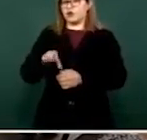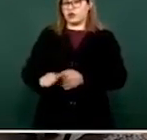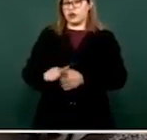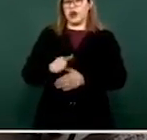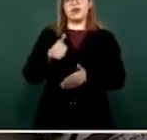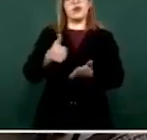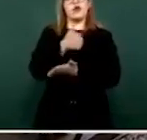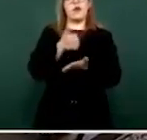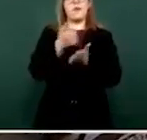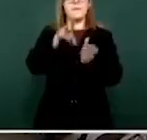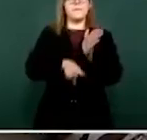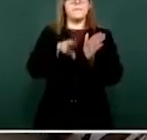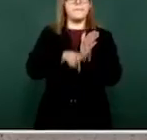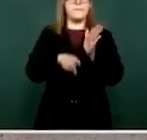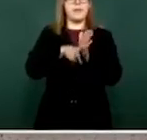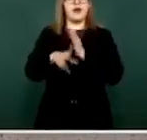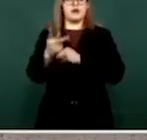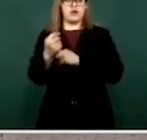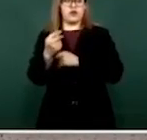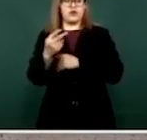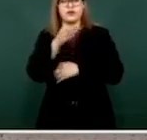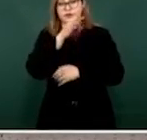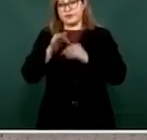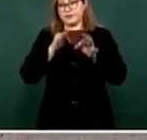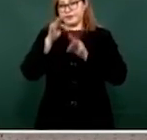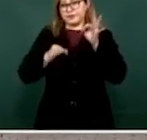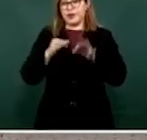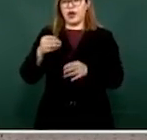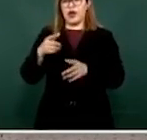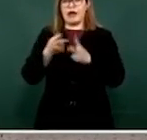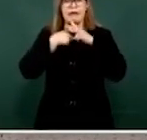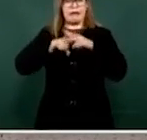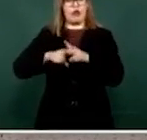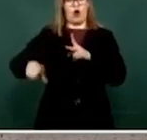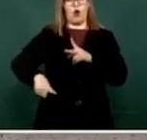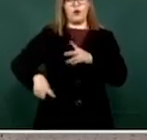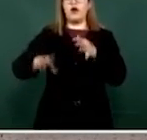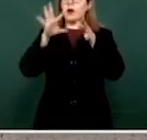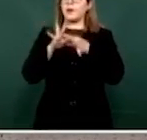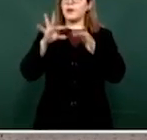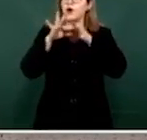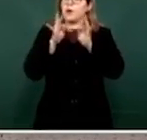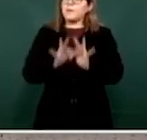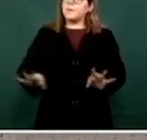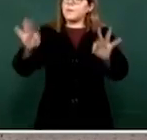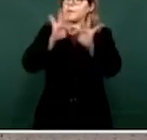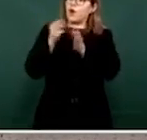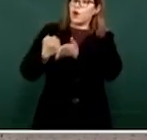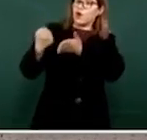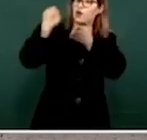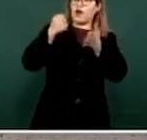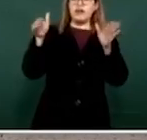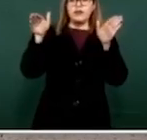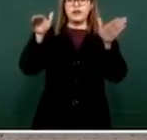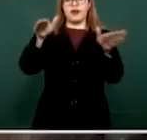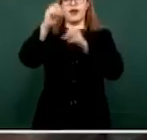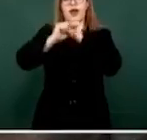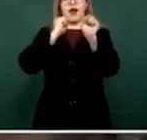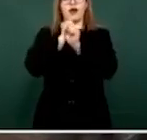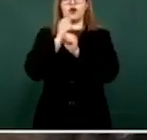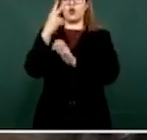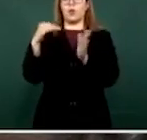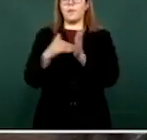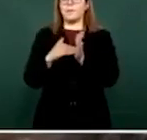Ciudad Valles. Al inicio de esta conferencia, el gobernador del estado habló sobre esta importante inversión del aeropuerto que el año pasado estuvo para